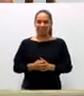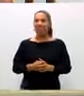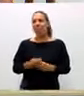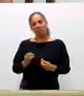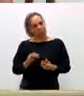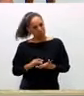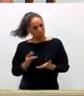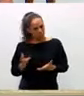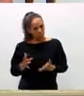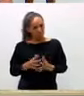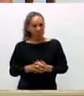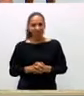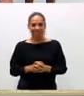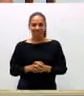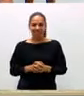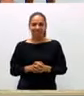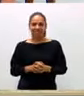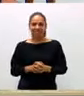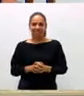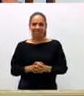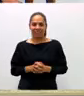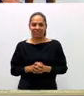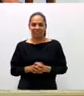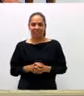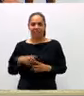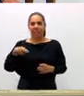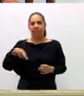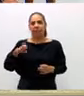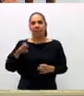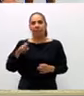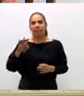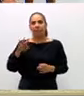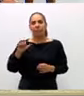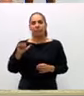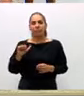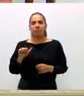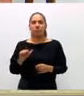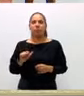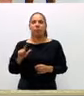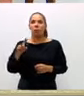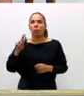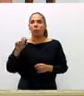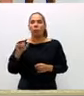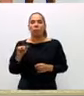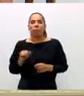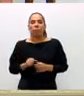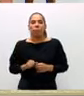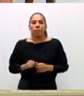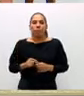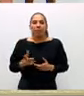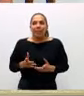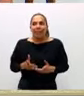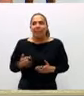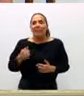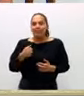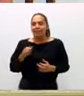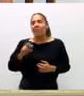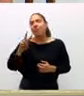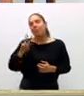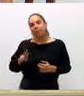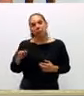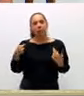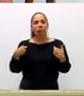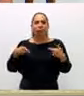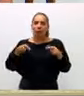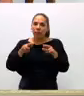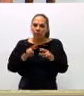Muy bien, maestra. Tenemos más comentarios. Nerilu Barrera Mendoza. Exacto. A veces uno como maestra o maestro solo ve que el